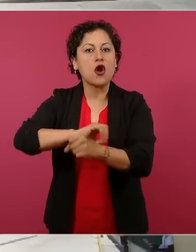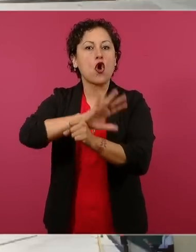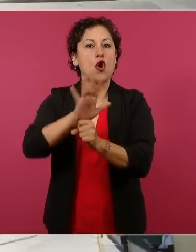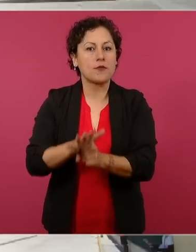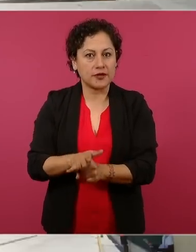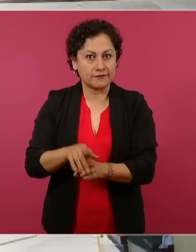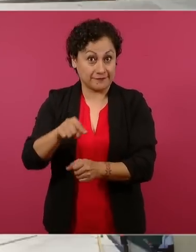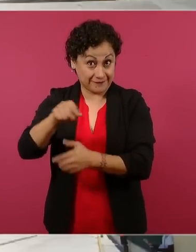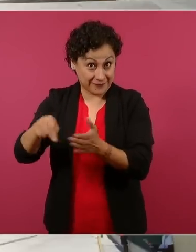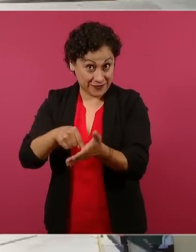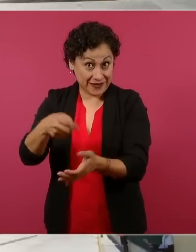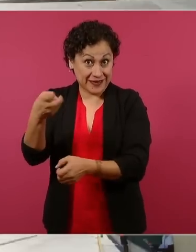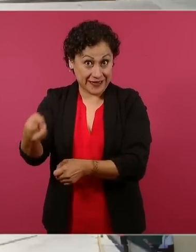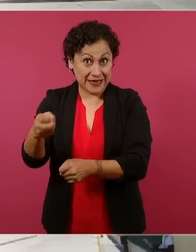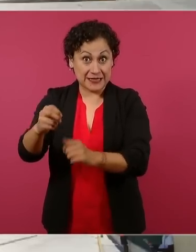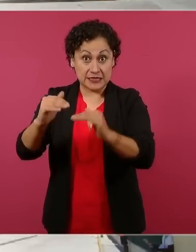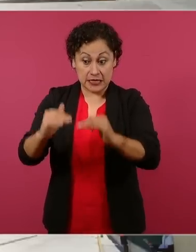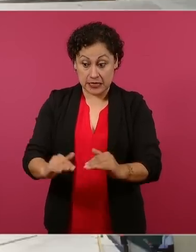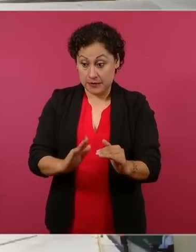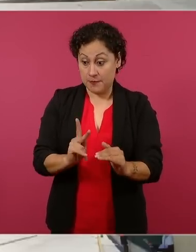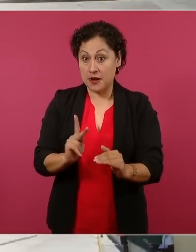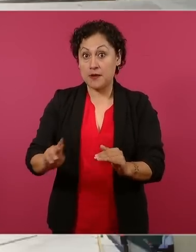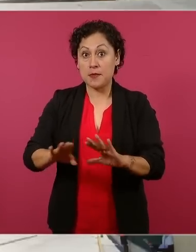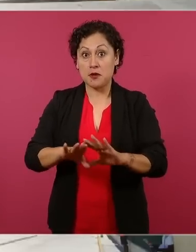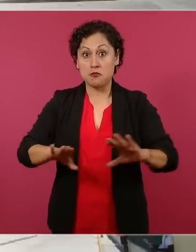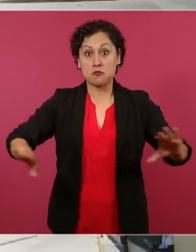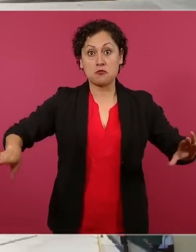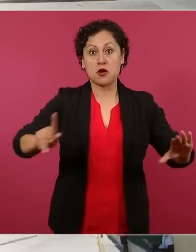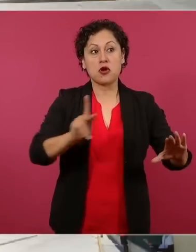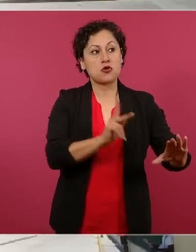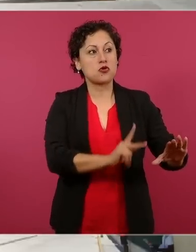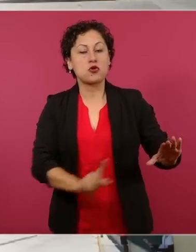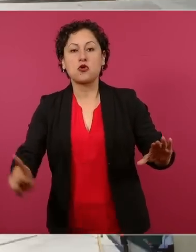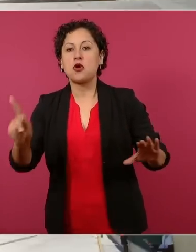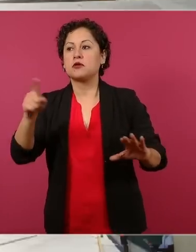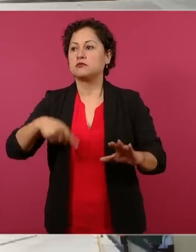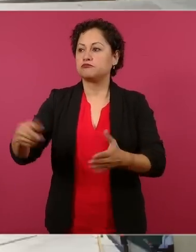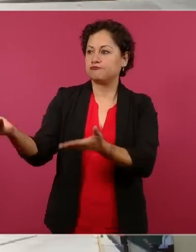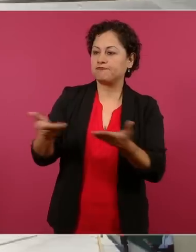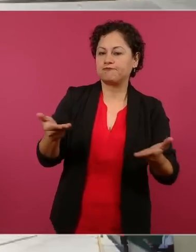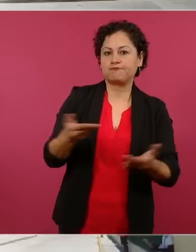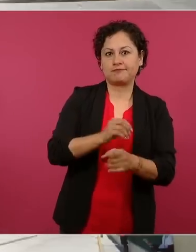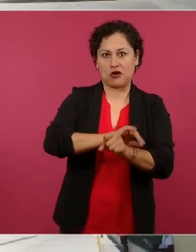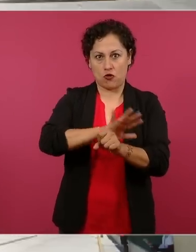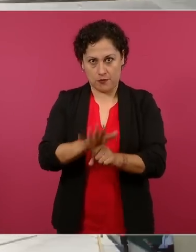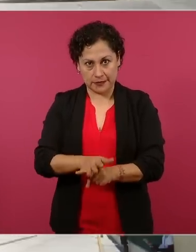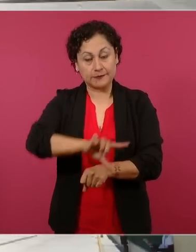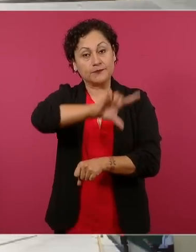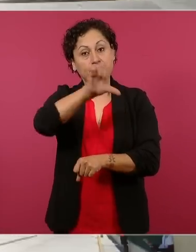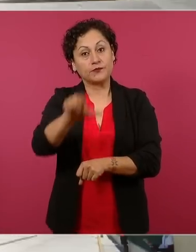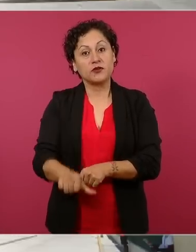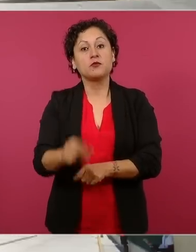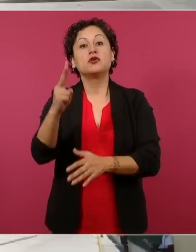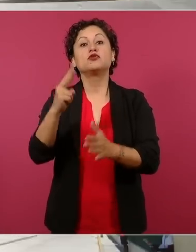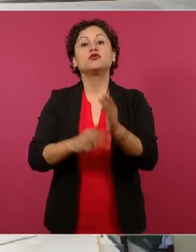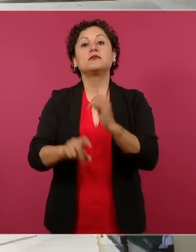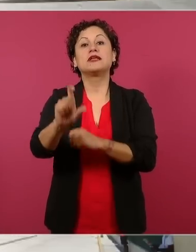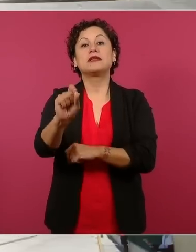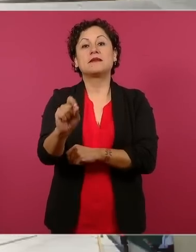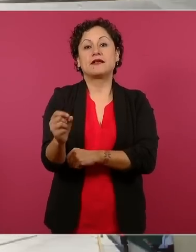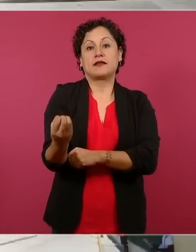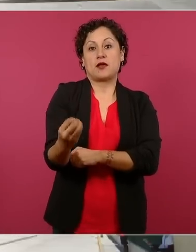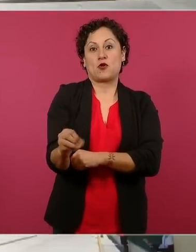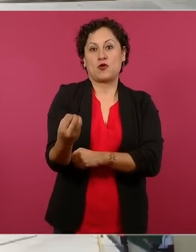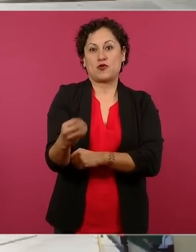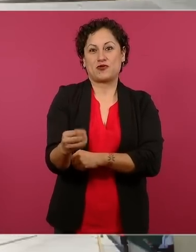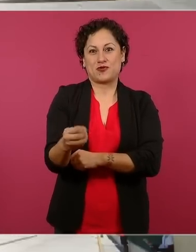área de urgencias de la planta baja operó para la atención de COVID, y después, en octubre del 2020, ahí